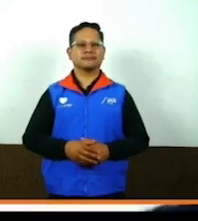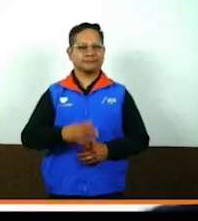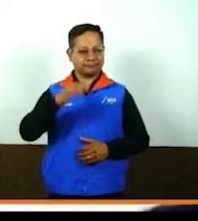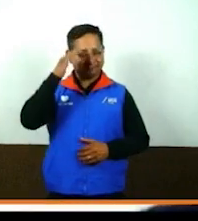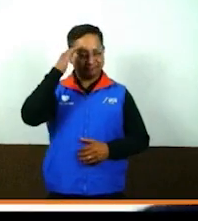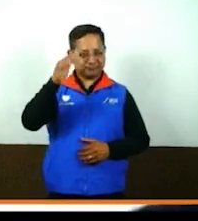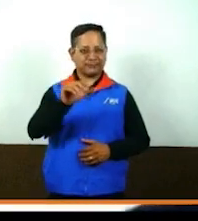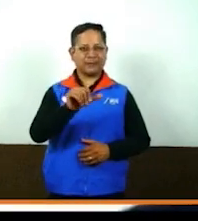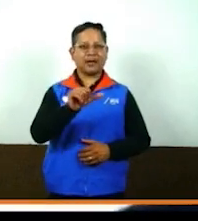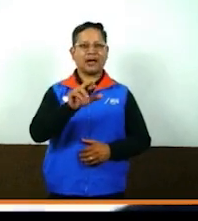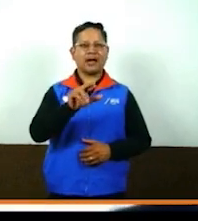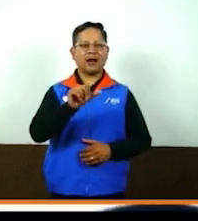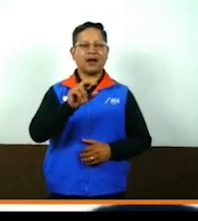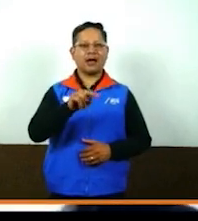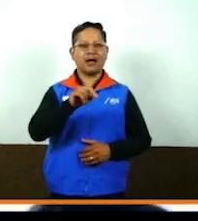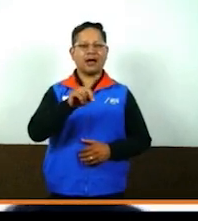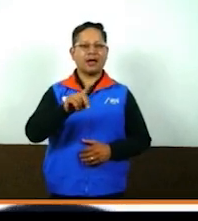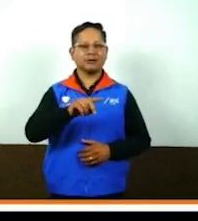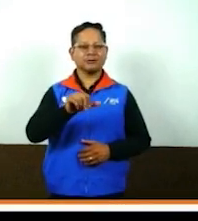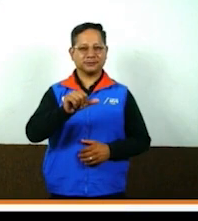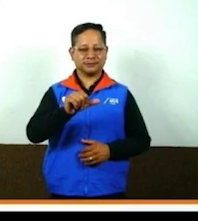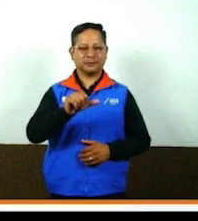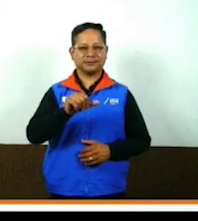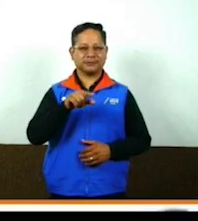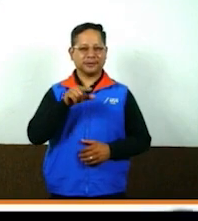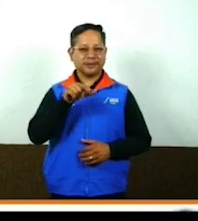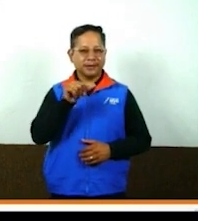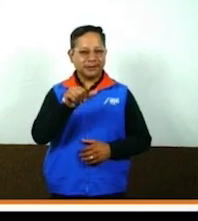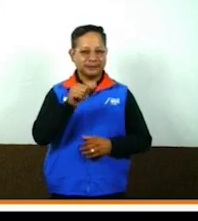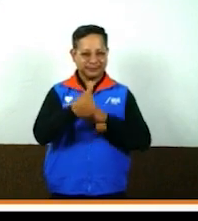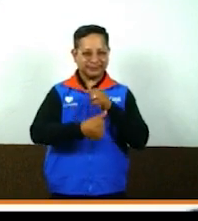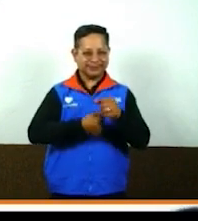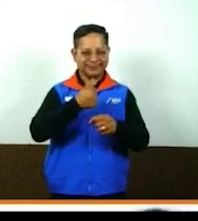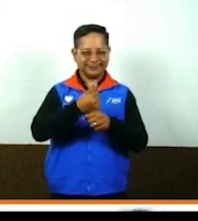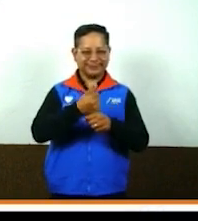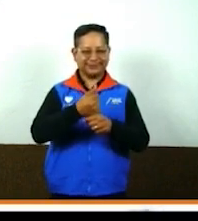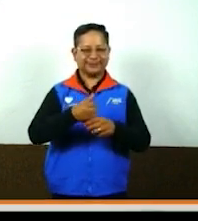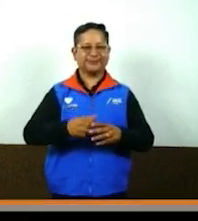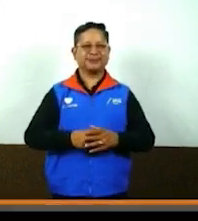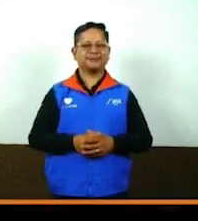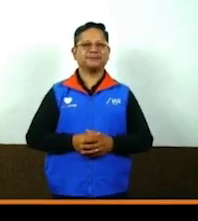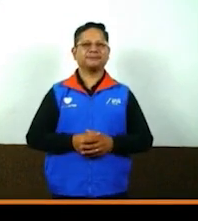Hola, Arance Enríquez, Tractebel de GJ, 16 años.